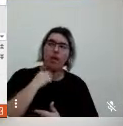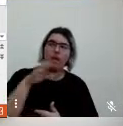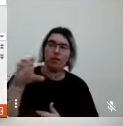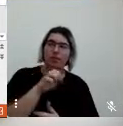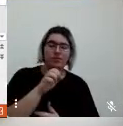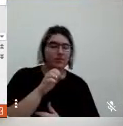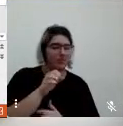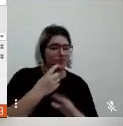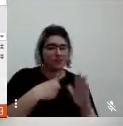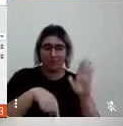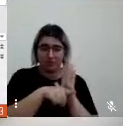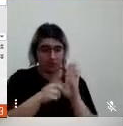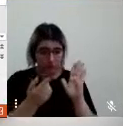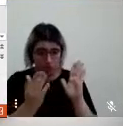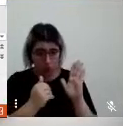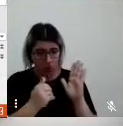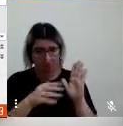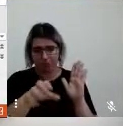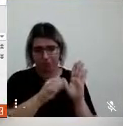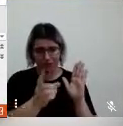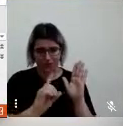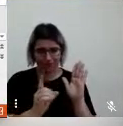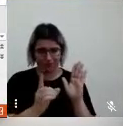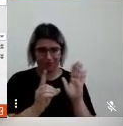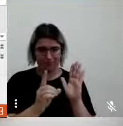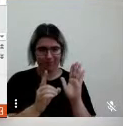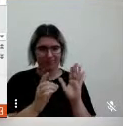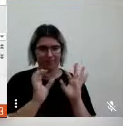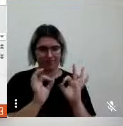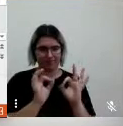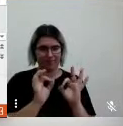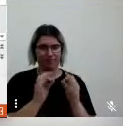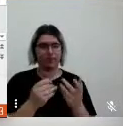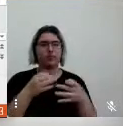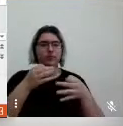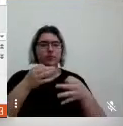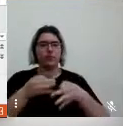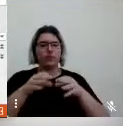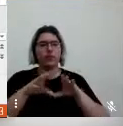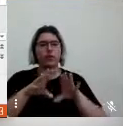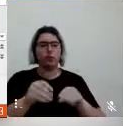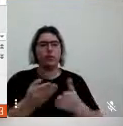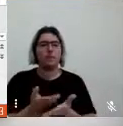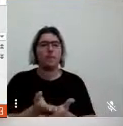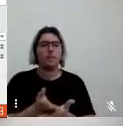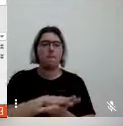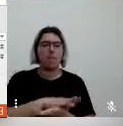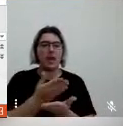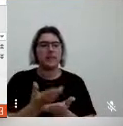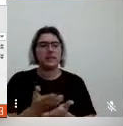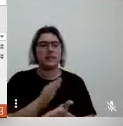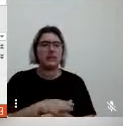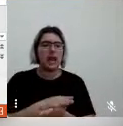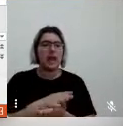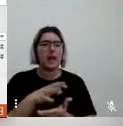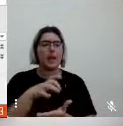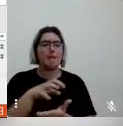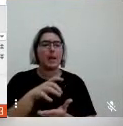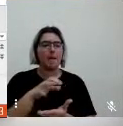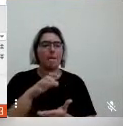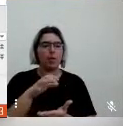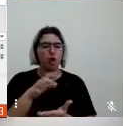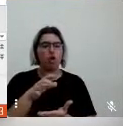azúcar, utilizar buenas técnicas culinarias, pues plancha, vapor, horno, hervido y evitar todo lo que son